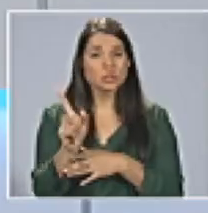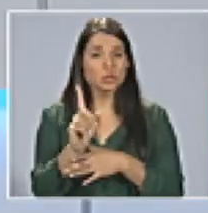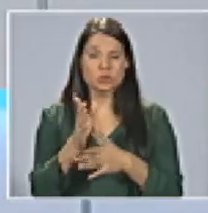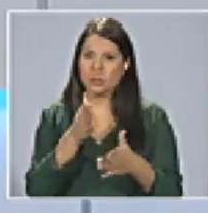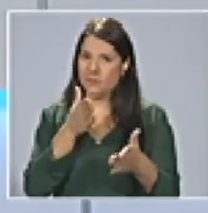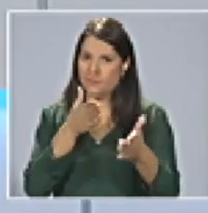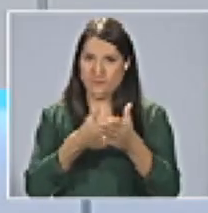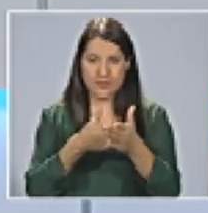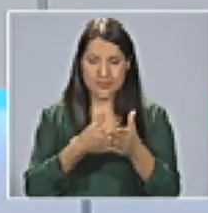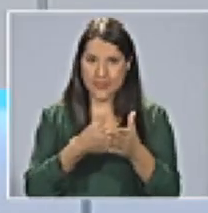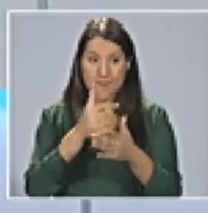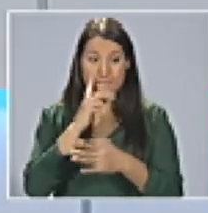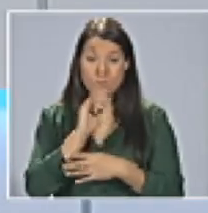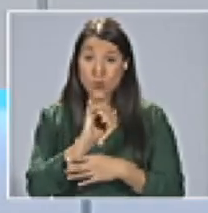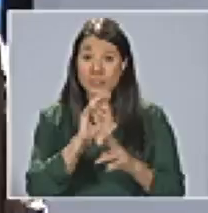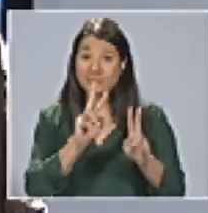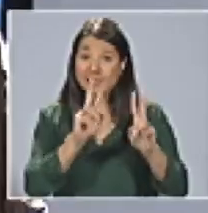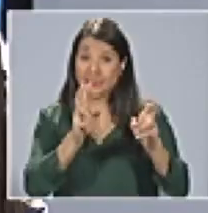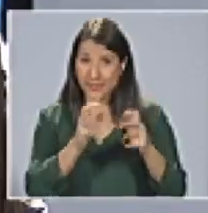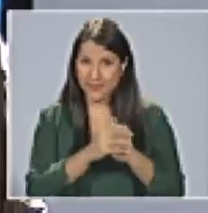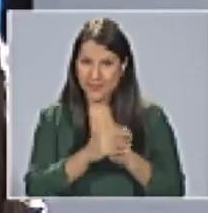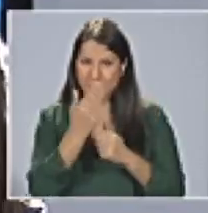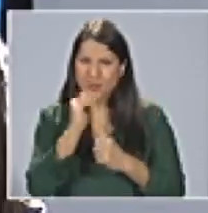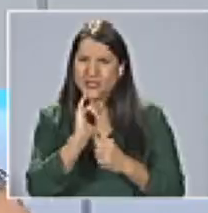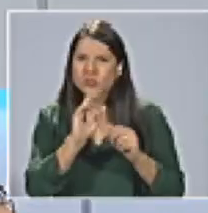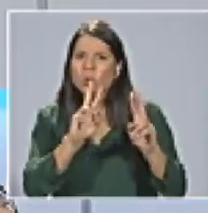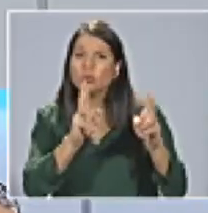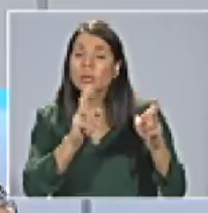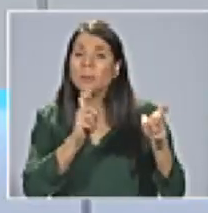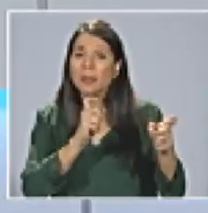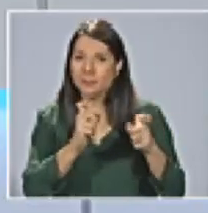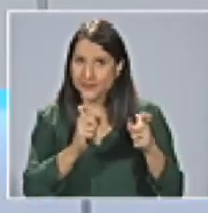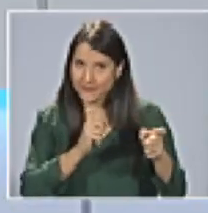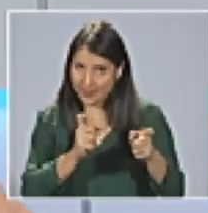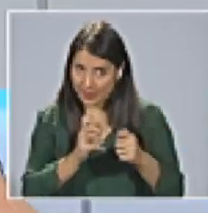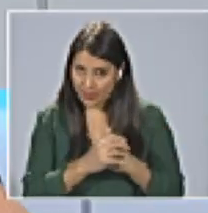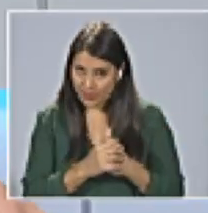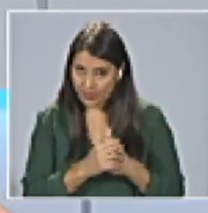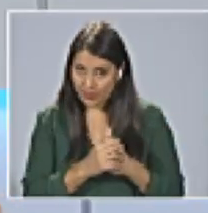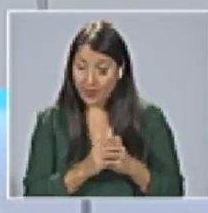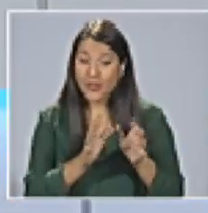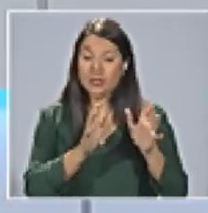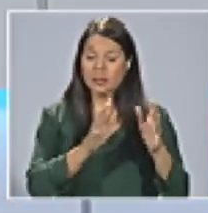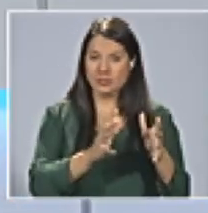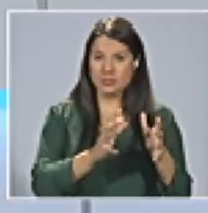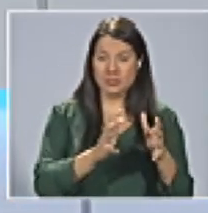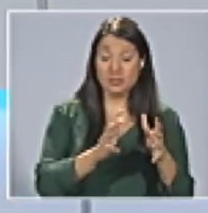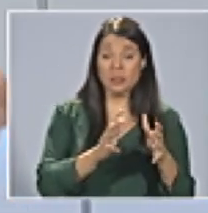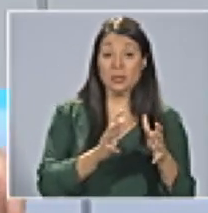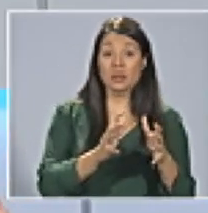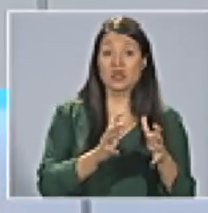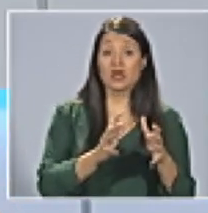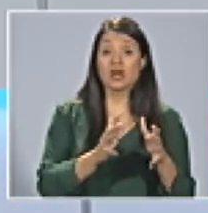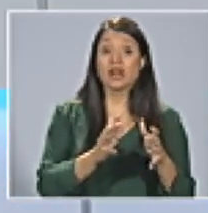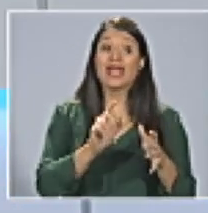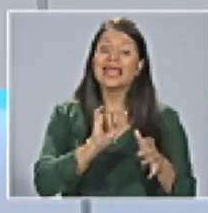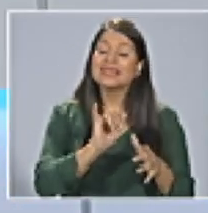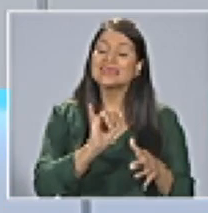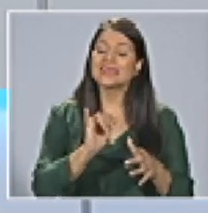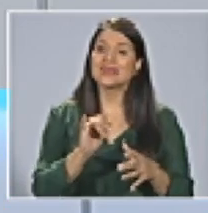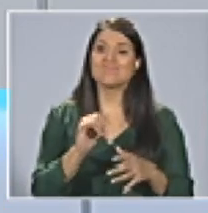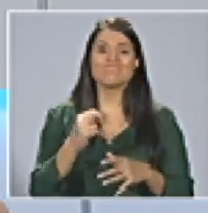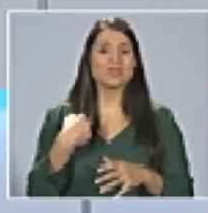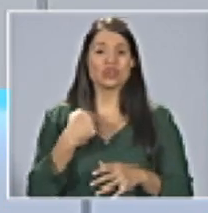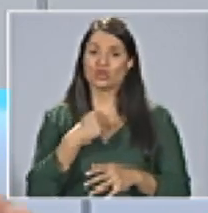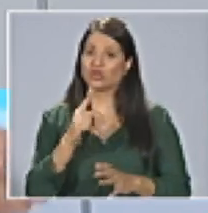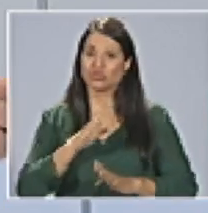afectadas por este tema, que es un tema administrativo, y ahí hay que distinguir. La labor, precisamente, es una de las quejas que hay,